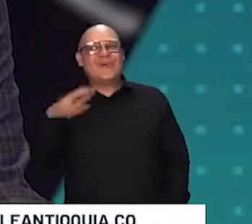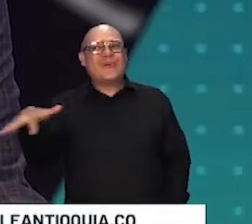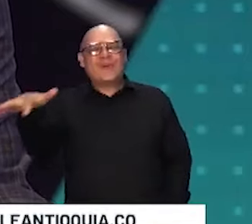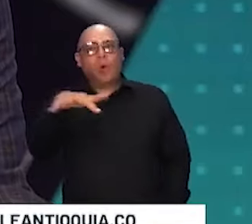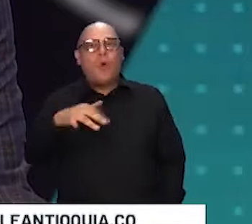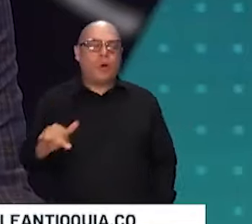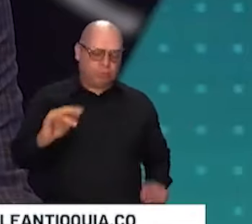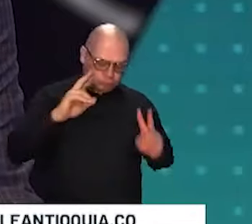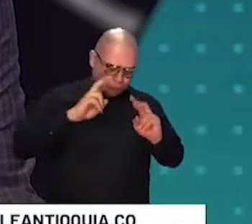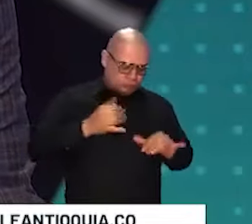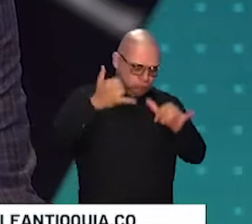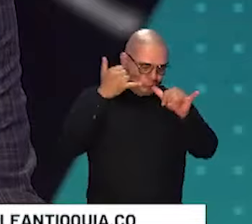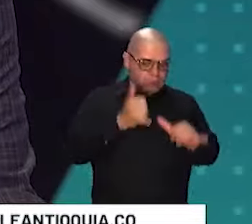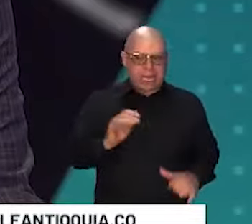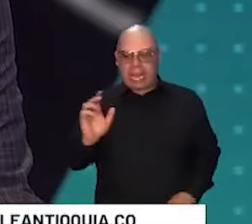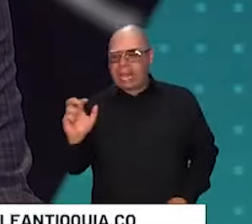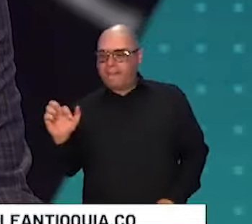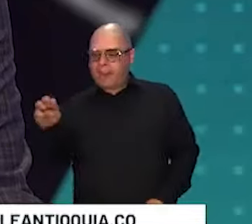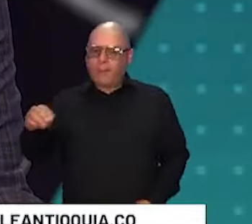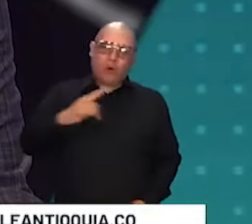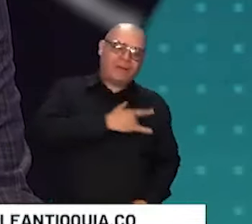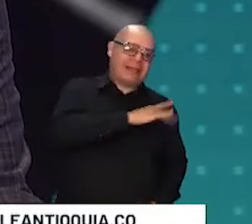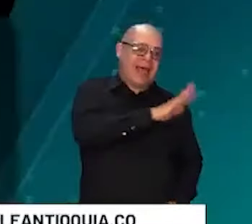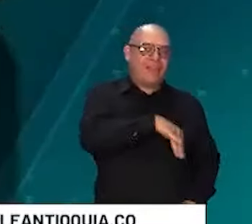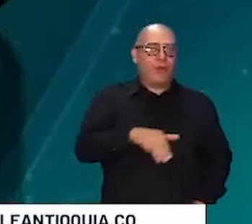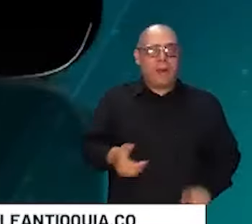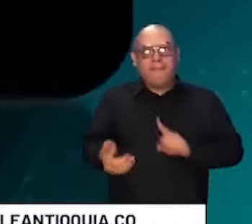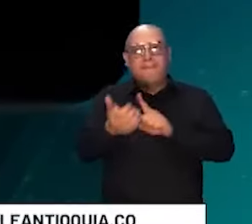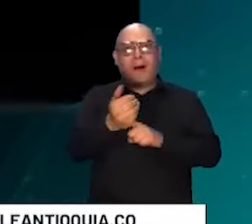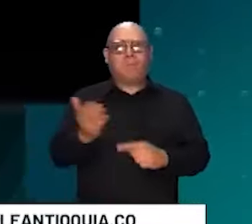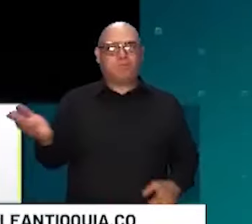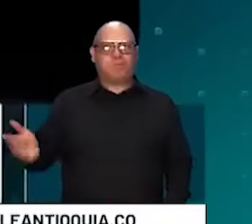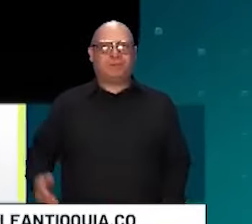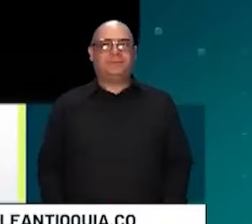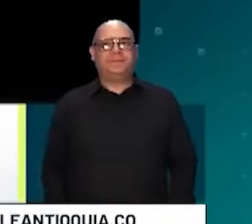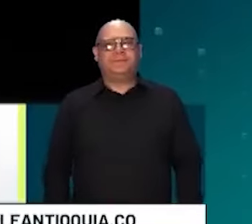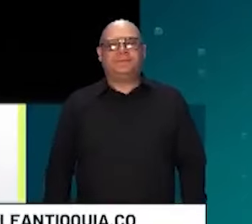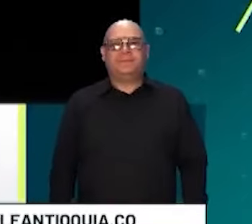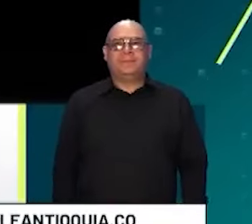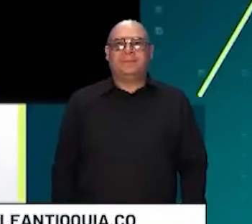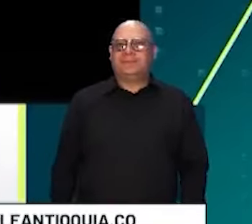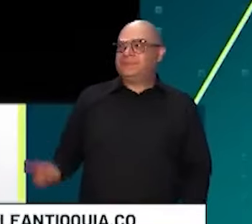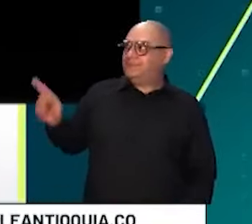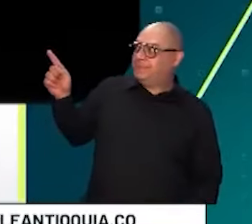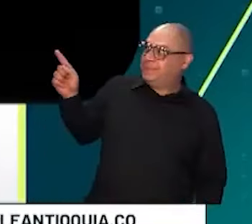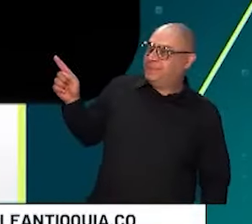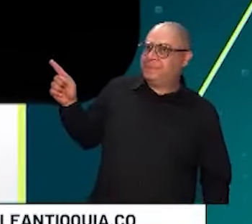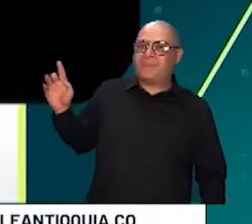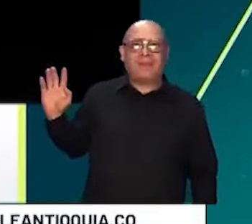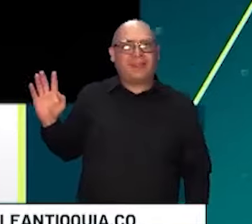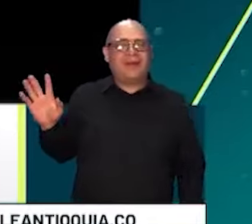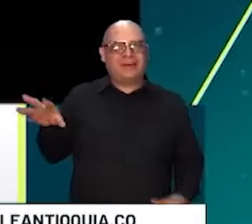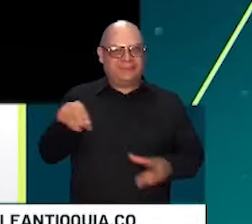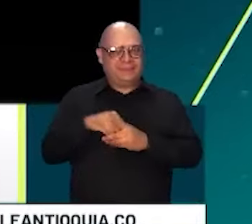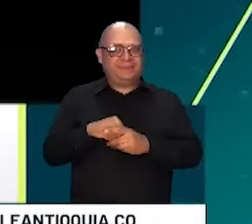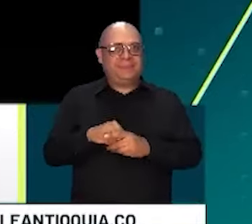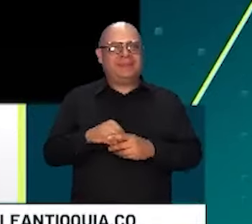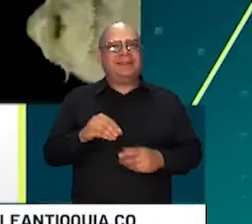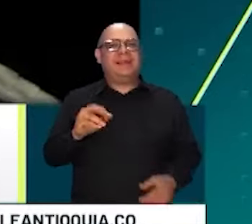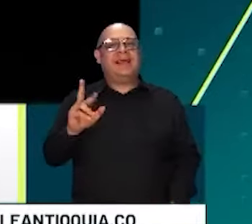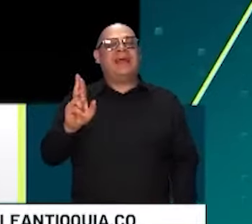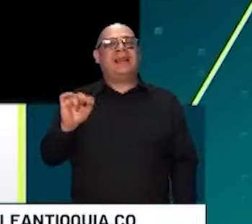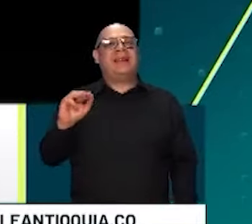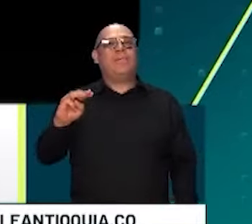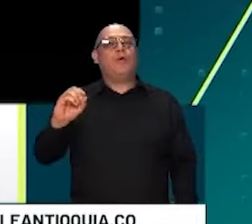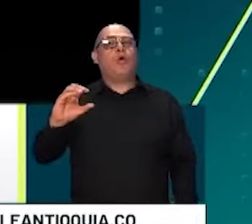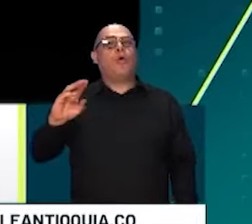entre EPM y la Universidad de Antioquia. Las dos nuevas especies pertenecen al género Rhinelorhicaria y ahora forman